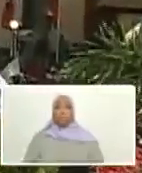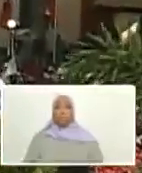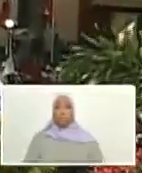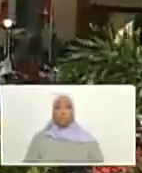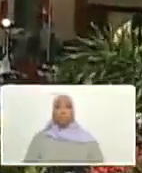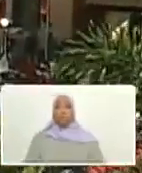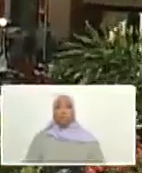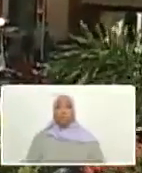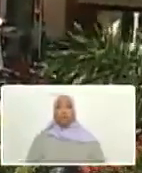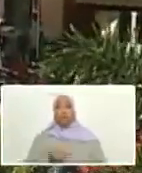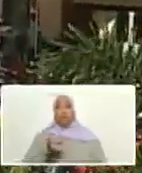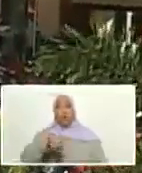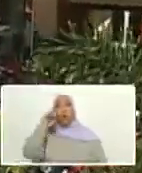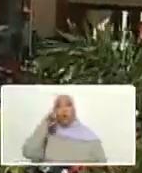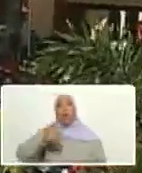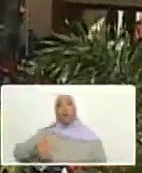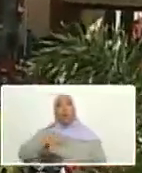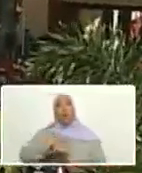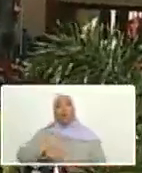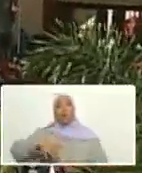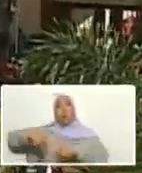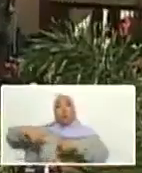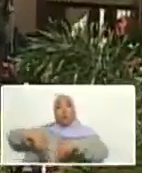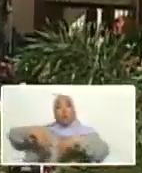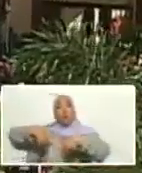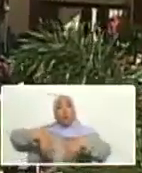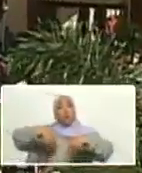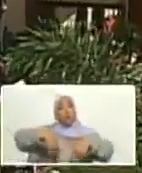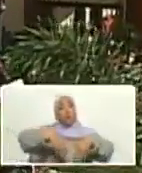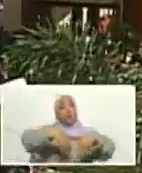Y hoy el pueblo ha marchado por una causa justa.